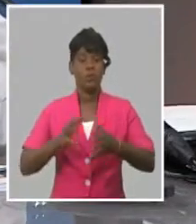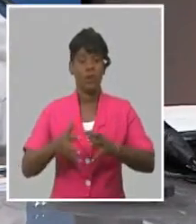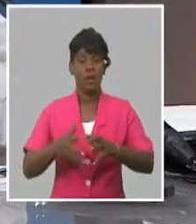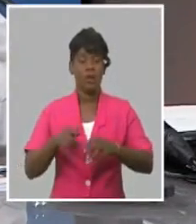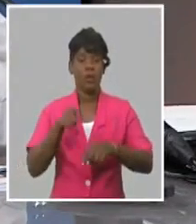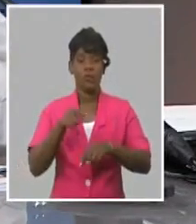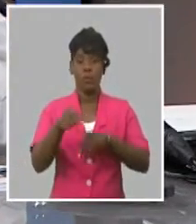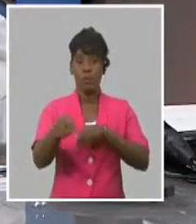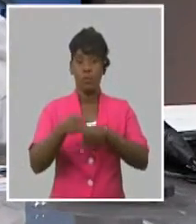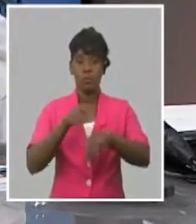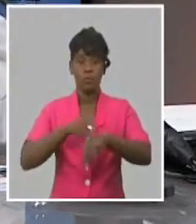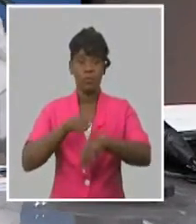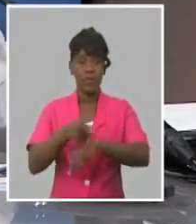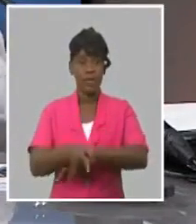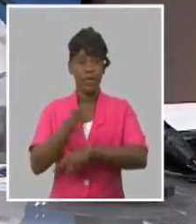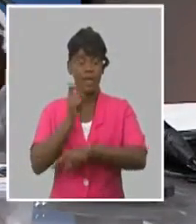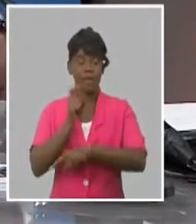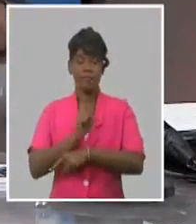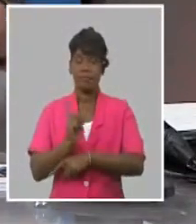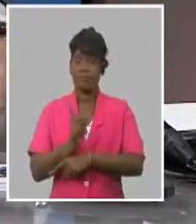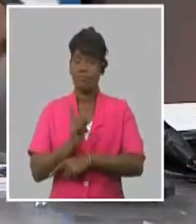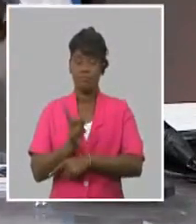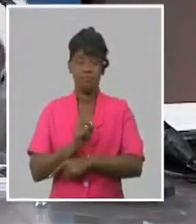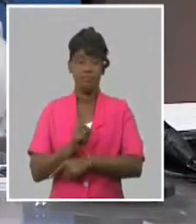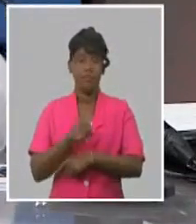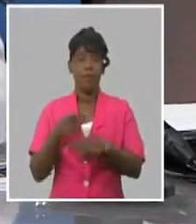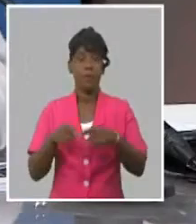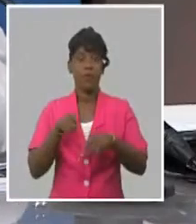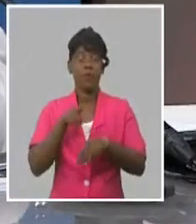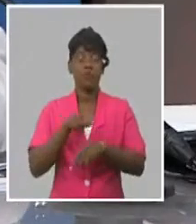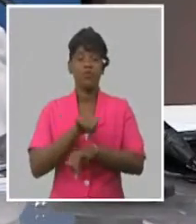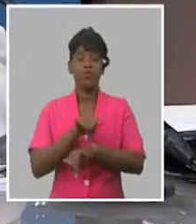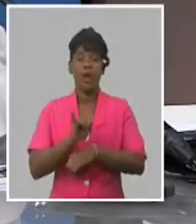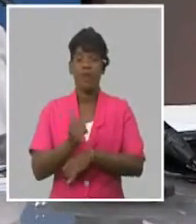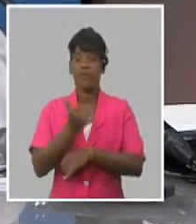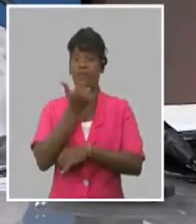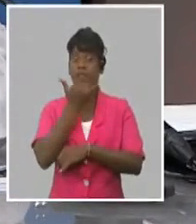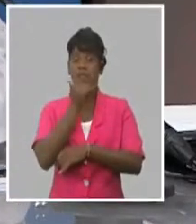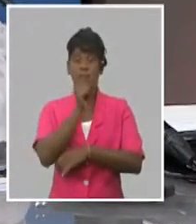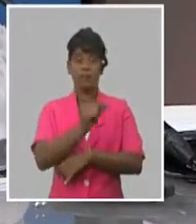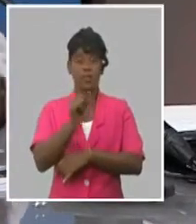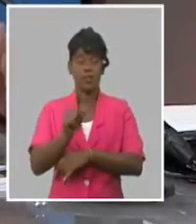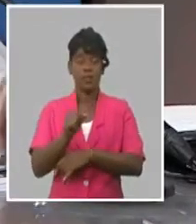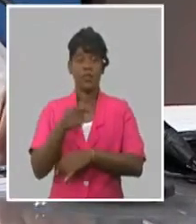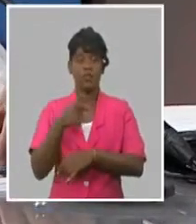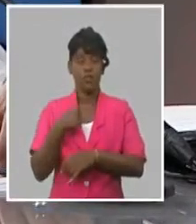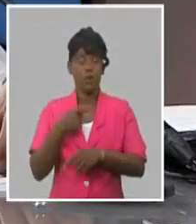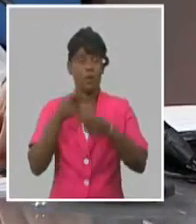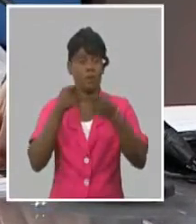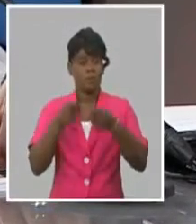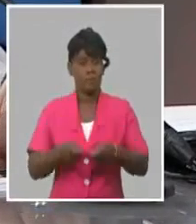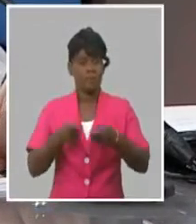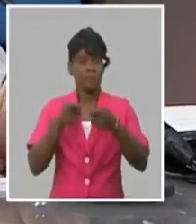en el corto tiempo, porque todo eso tiene después efecto en las personas. Yo insisto en esta